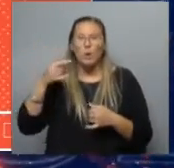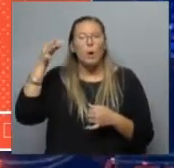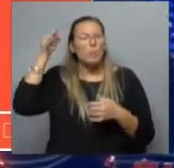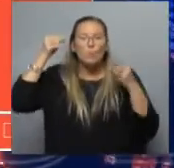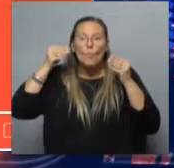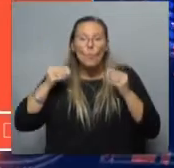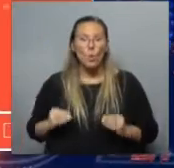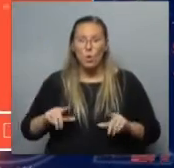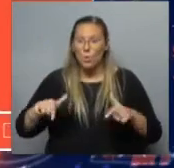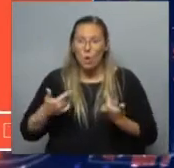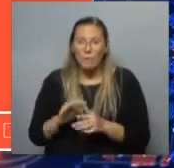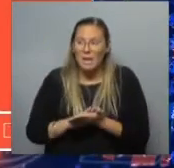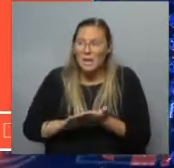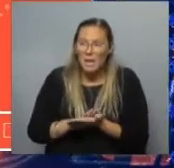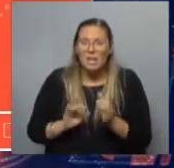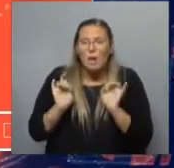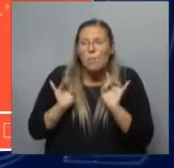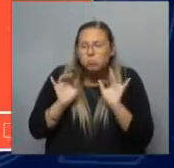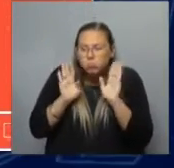lacio, no teníamos algo para nosotras.